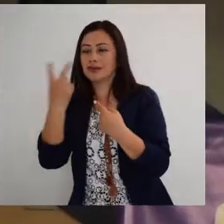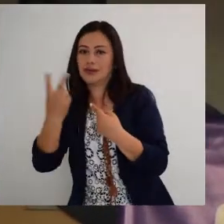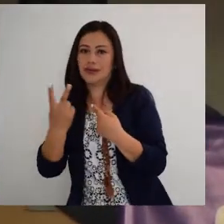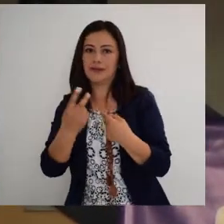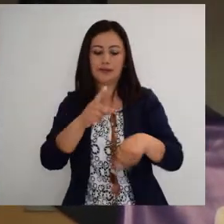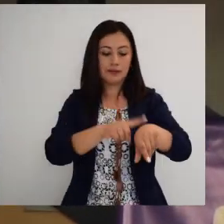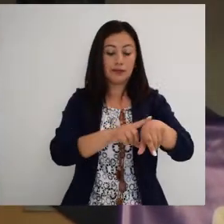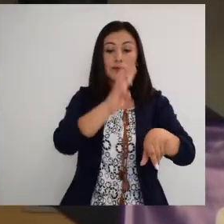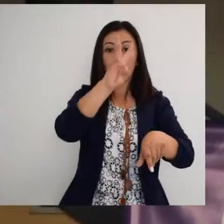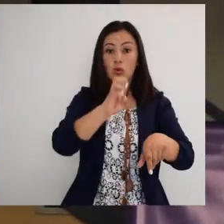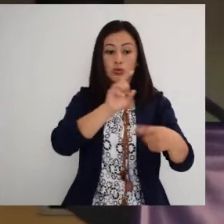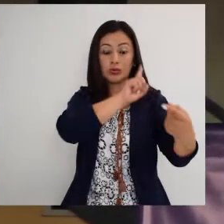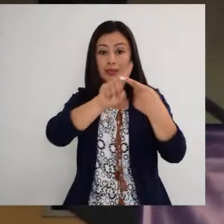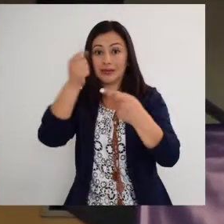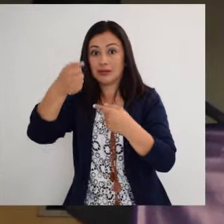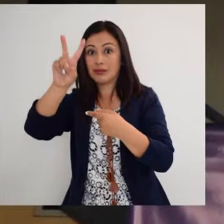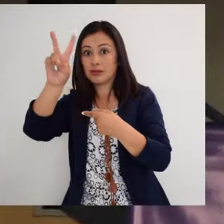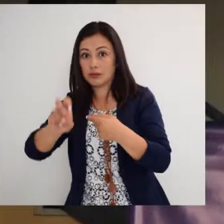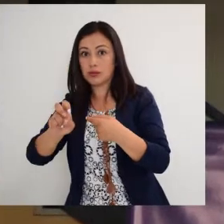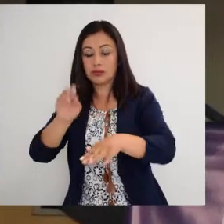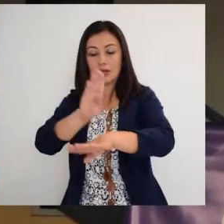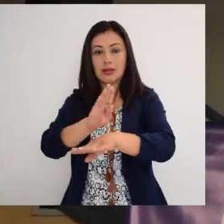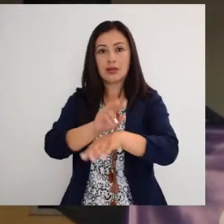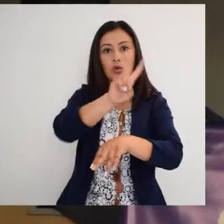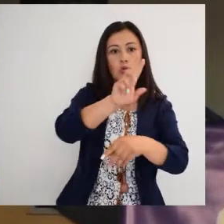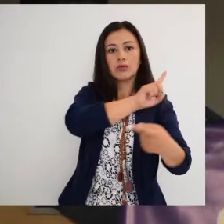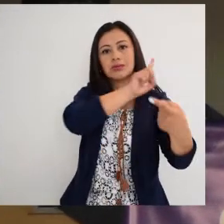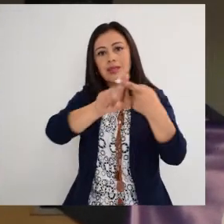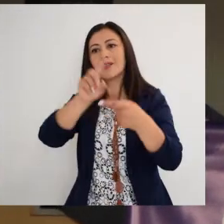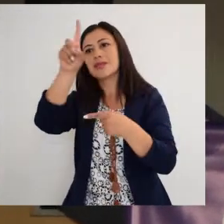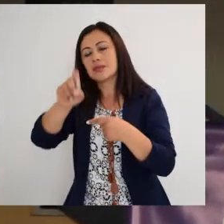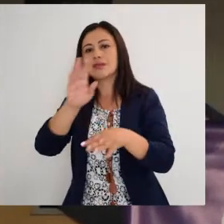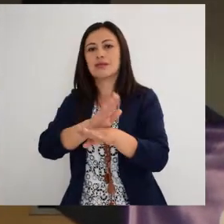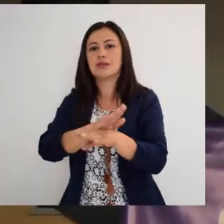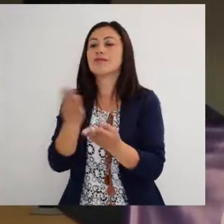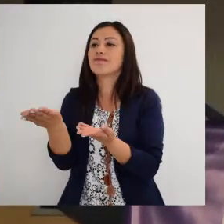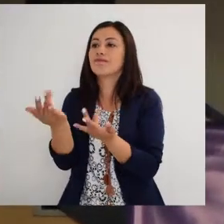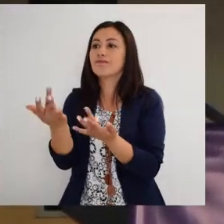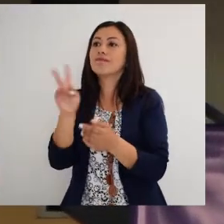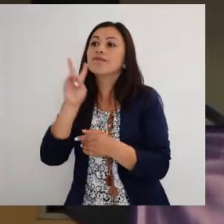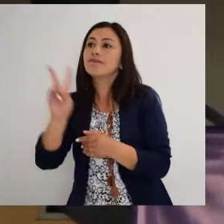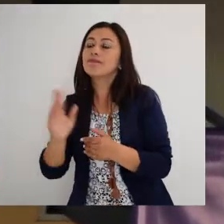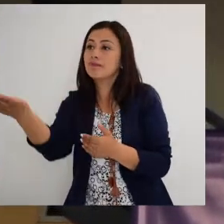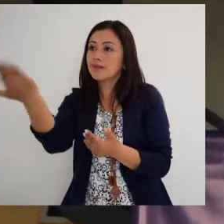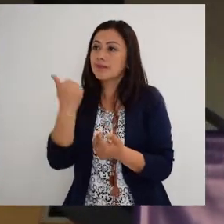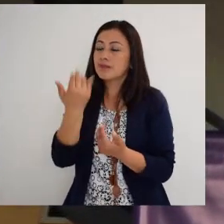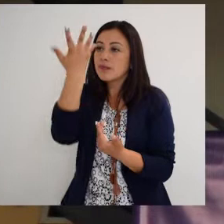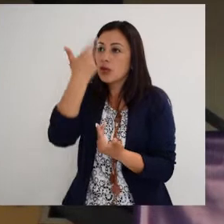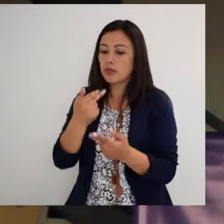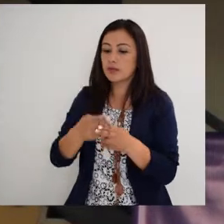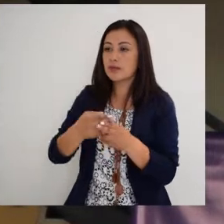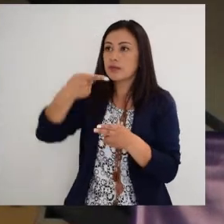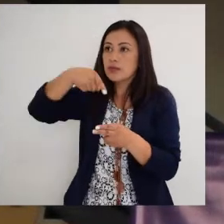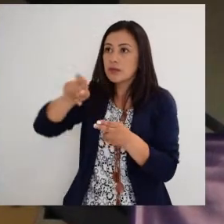mediodía y de 6 de la tarde. Estamos esperando que ellos vengan para que nos acompañen en el proceso de identificarlos, de hacerles una caracterización a